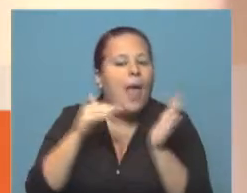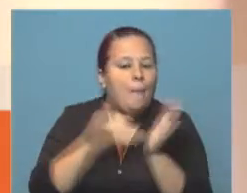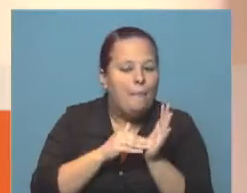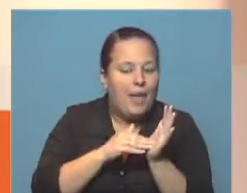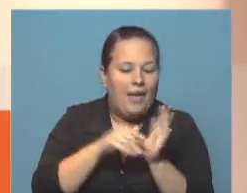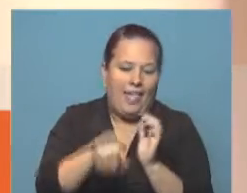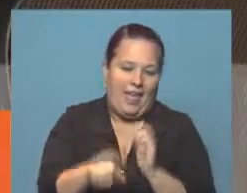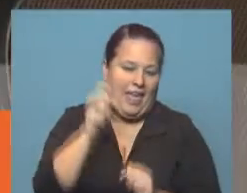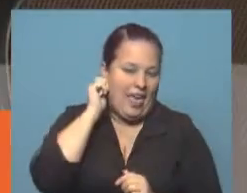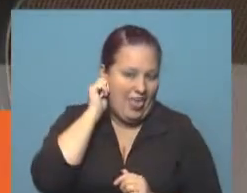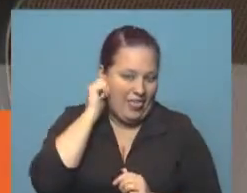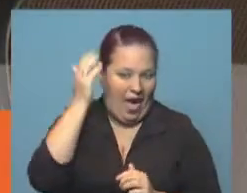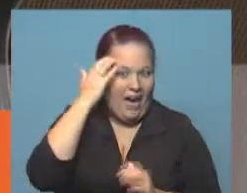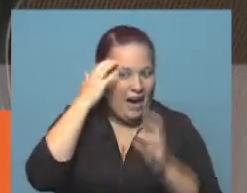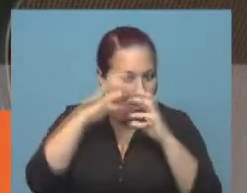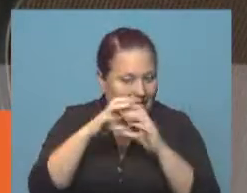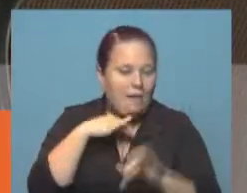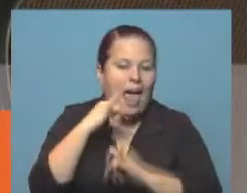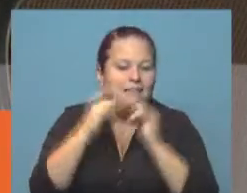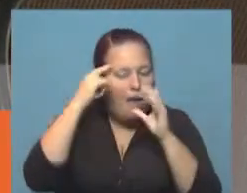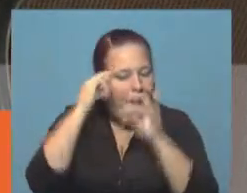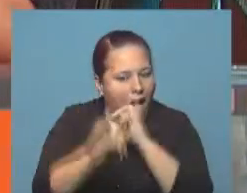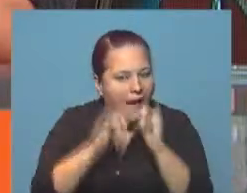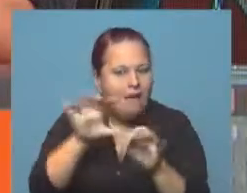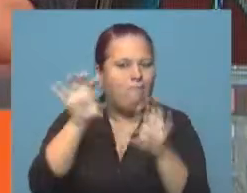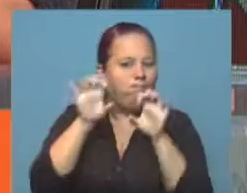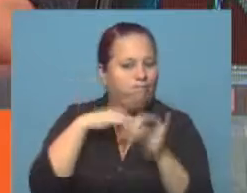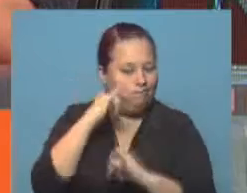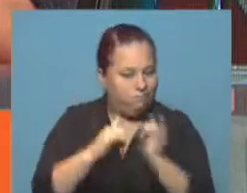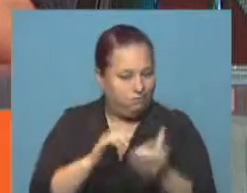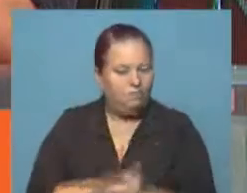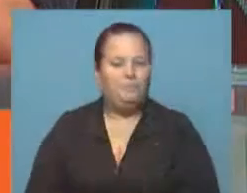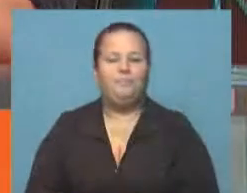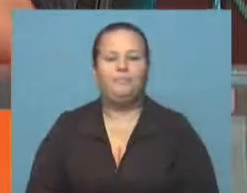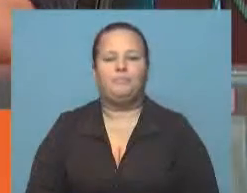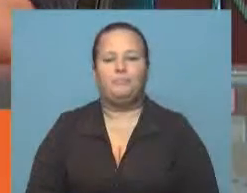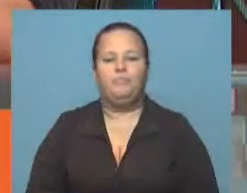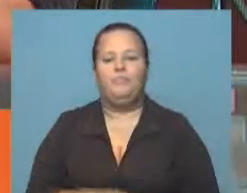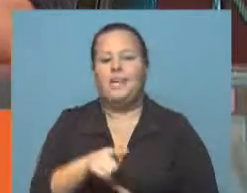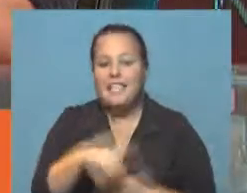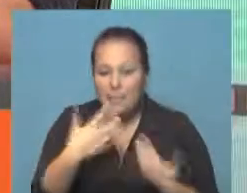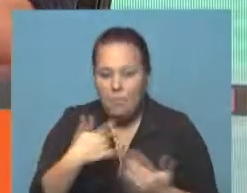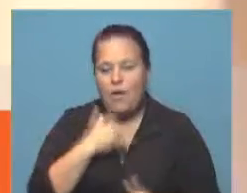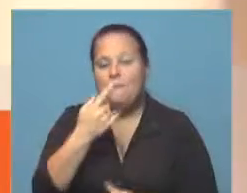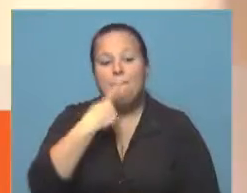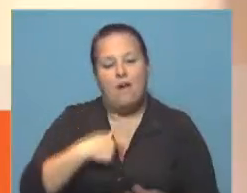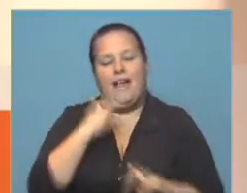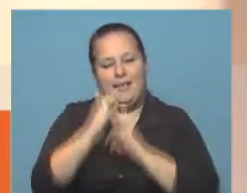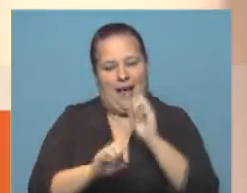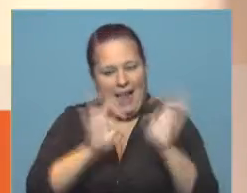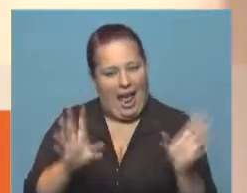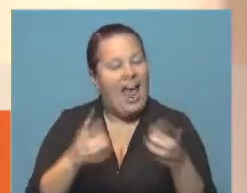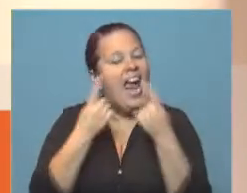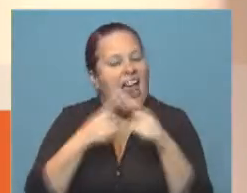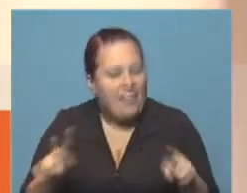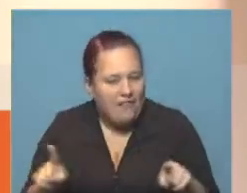el nivel cerebral, para tomar lo que has dicho, del niño que está preguntando. No es lo